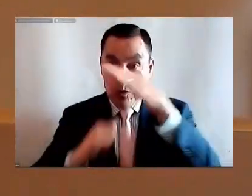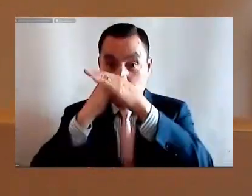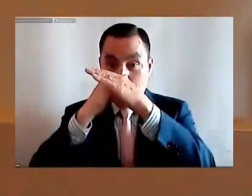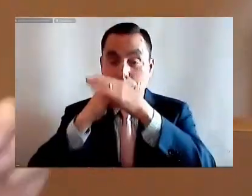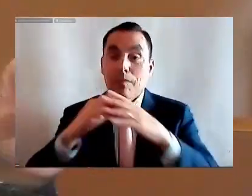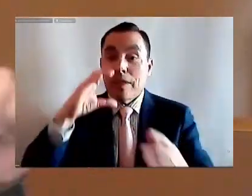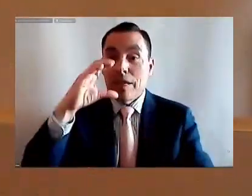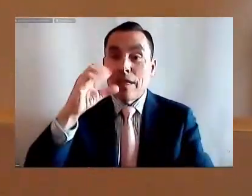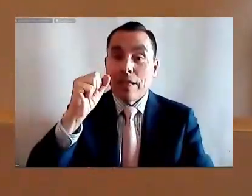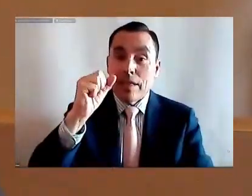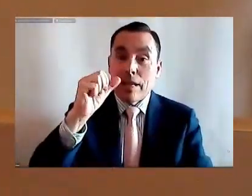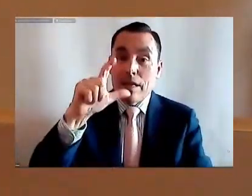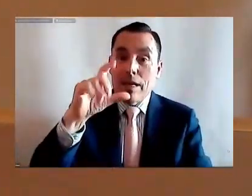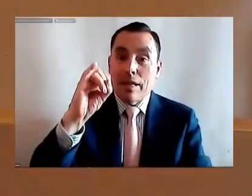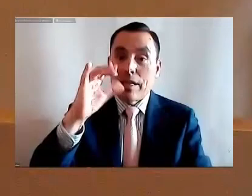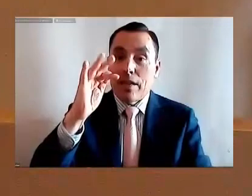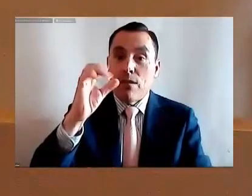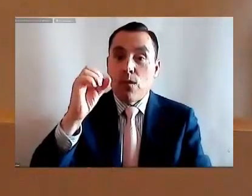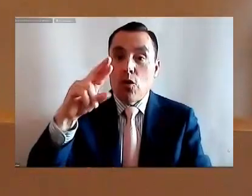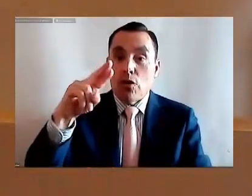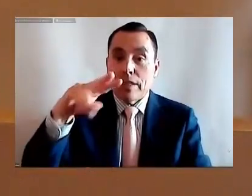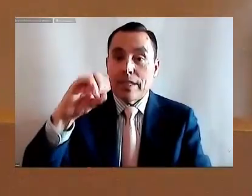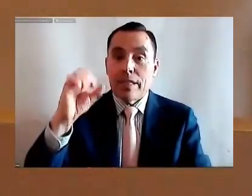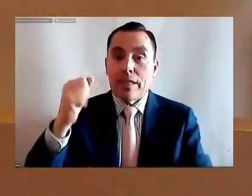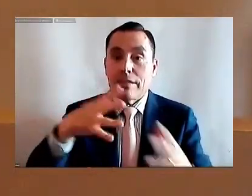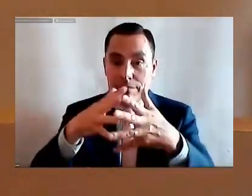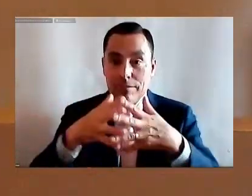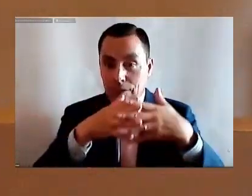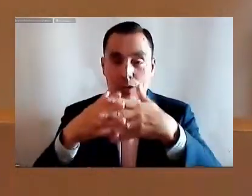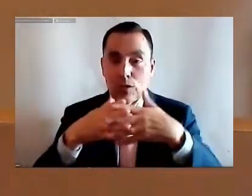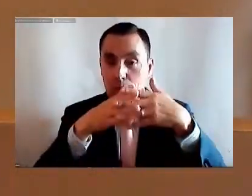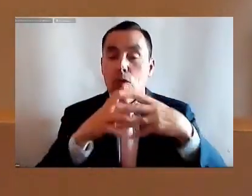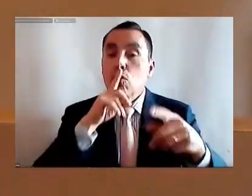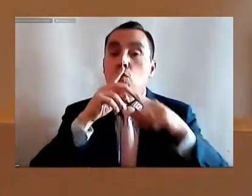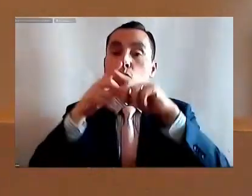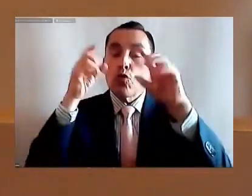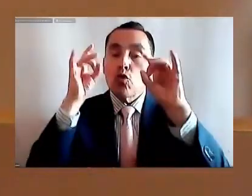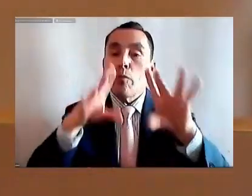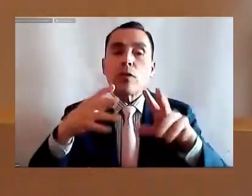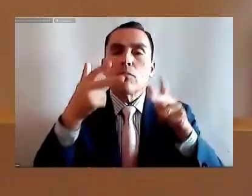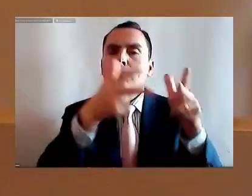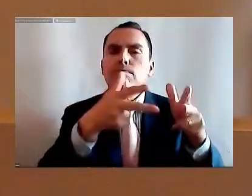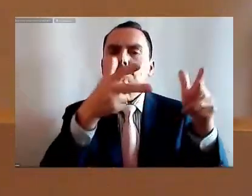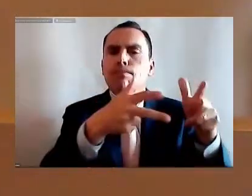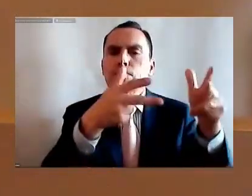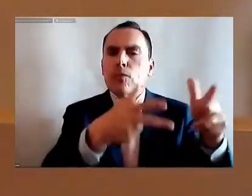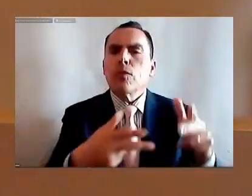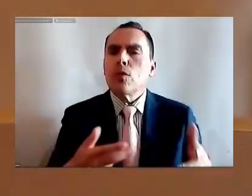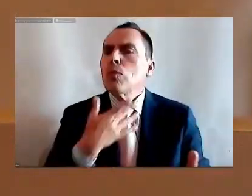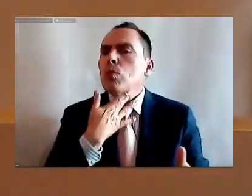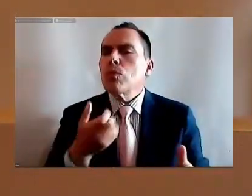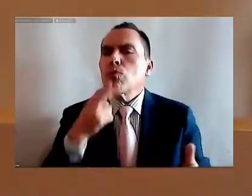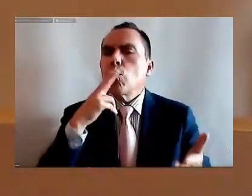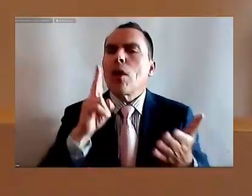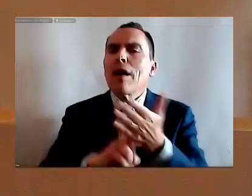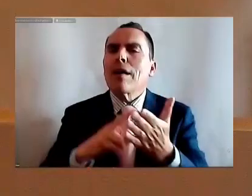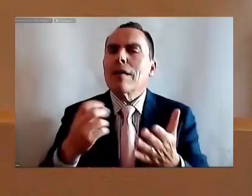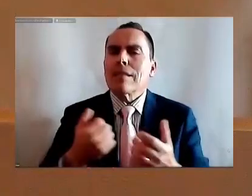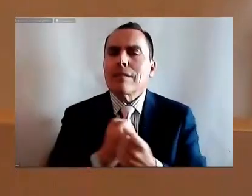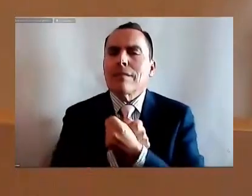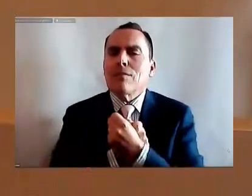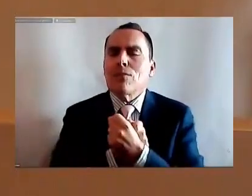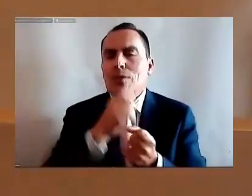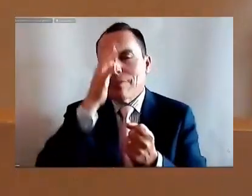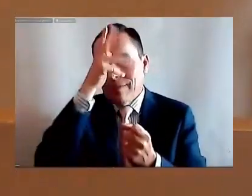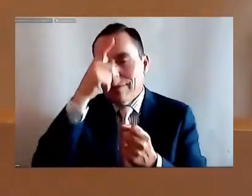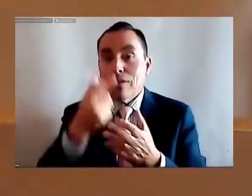sacó esta nueva denominación, en un caso de acoso sexual por cartas de amor. Entonces, un colega le